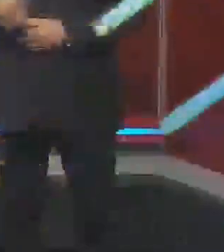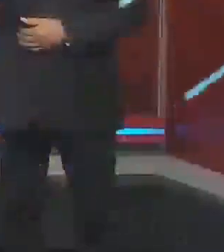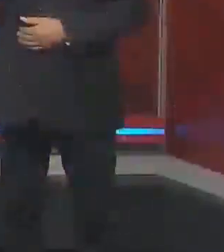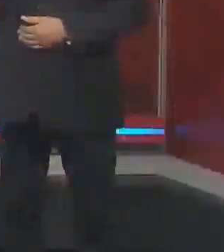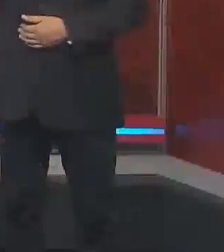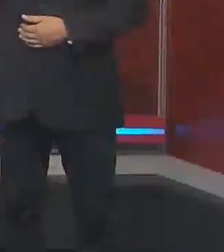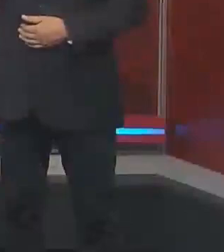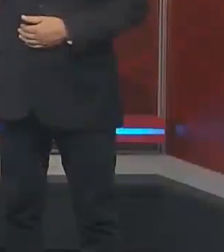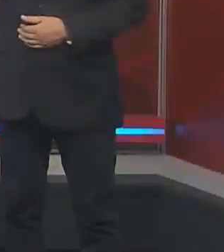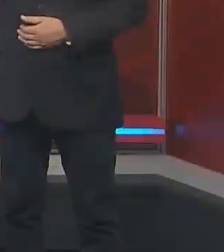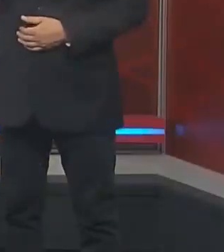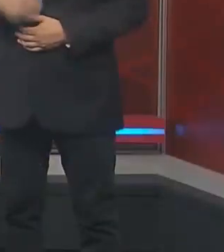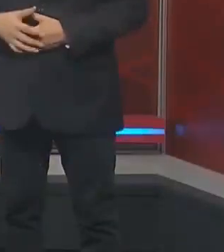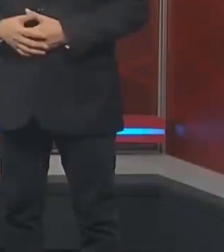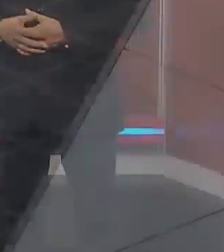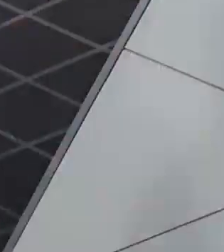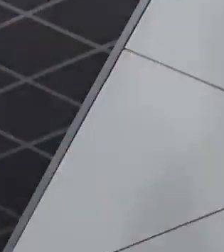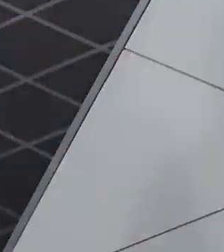Coquimbo.